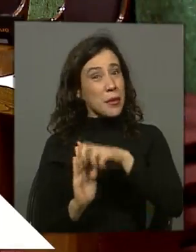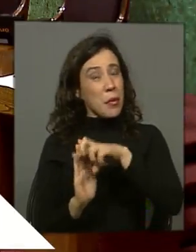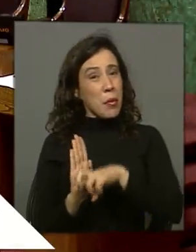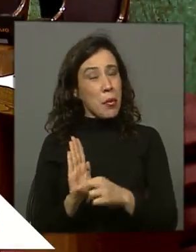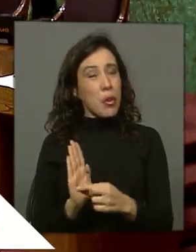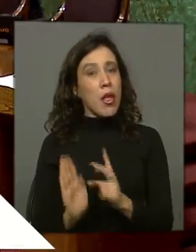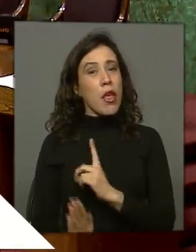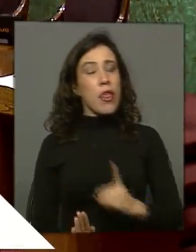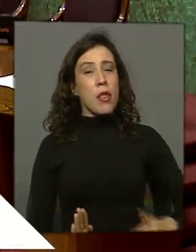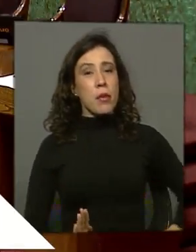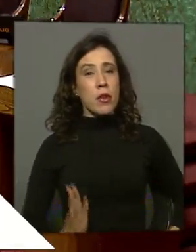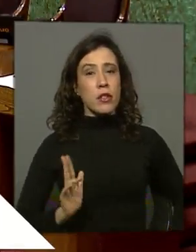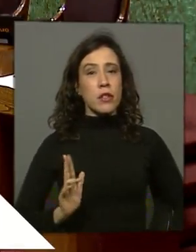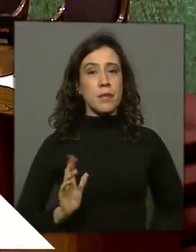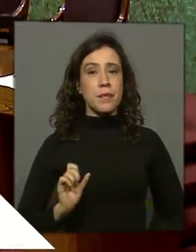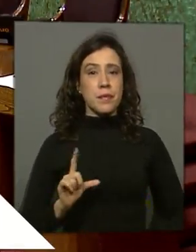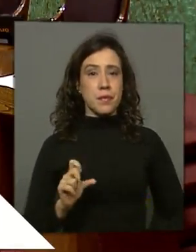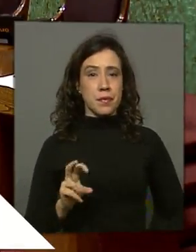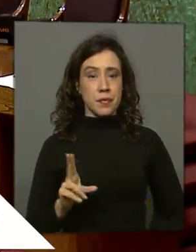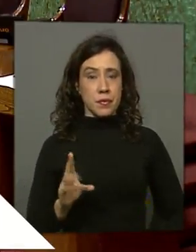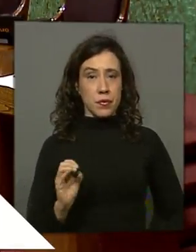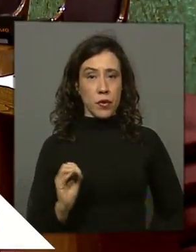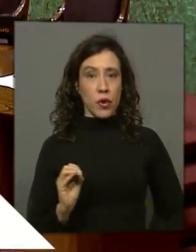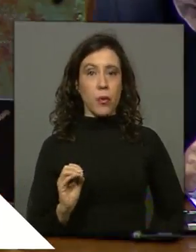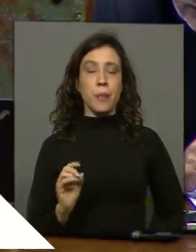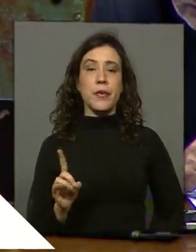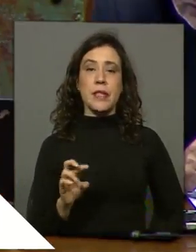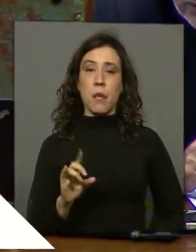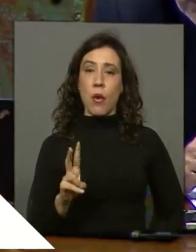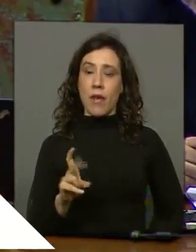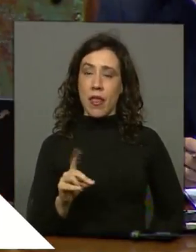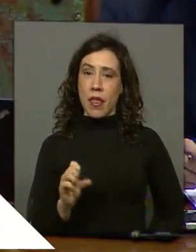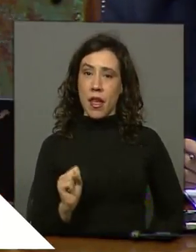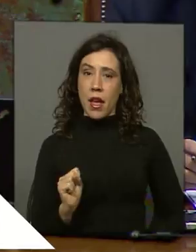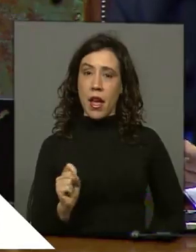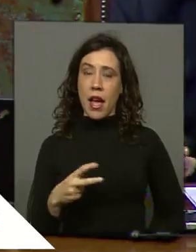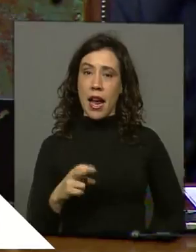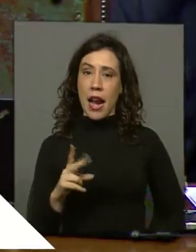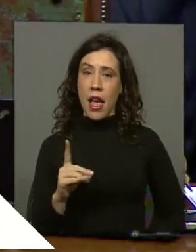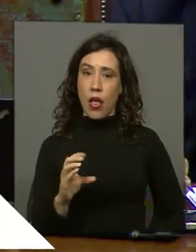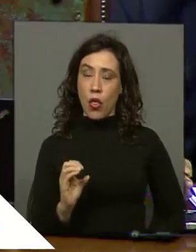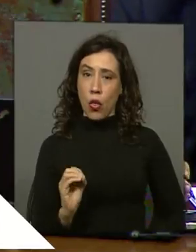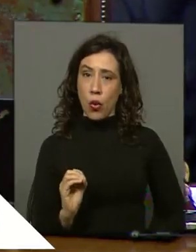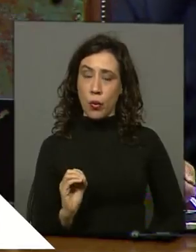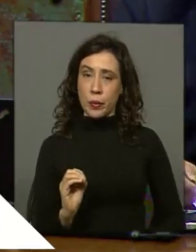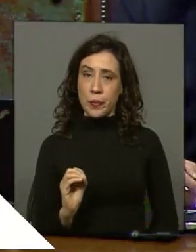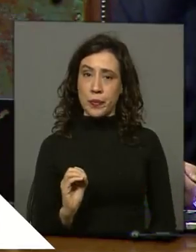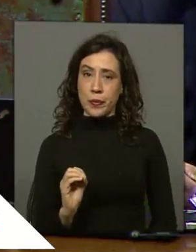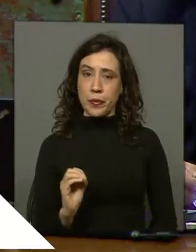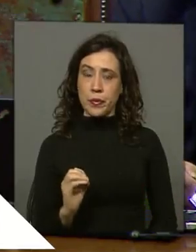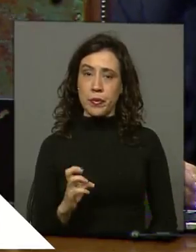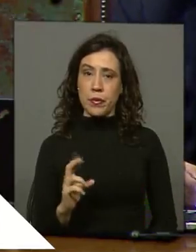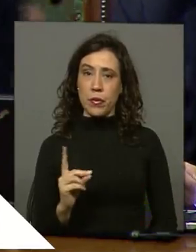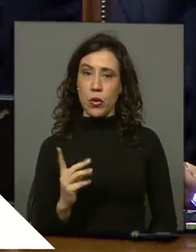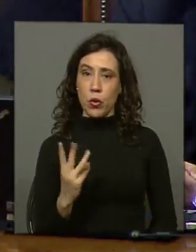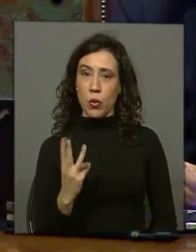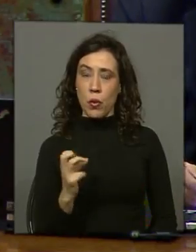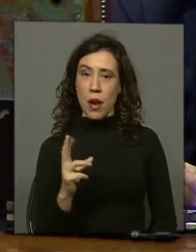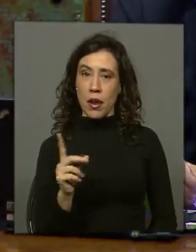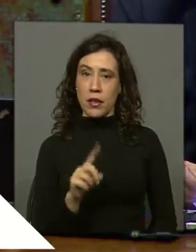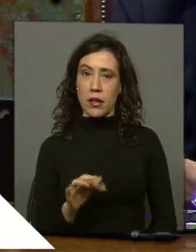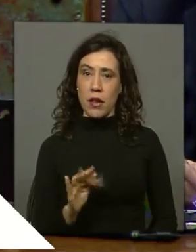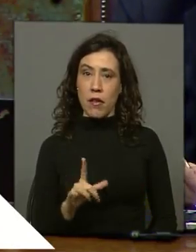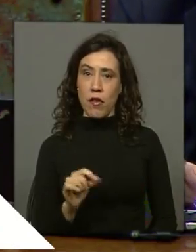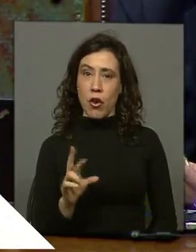es de los diputados señores Miguel Ángel Alvarado la señora Alejandra Sepúlveda la señora Marcela Hernando don José Manuel Edwards don